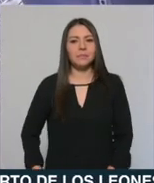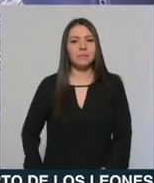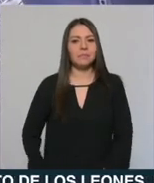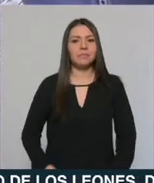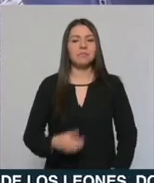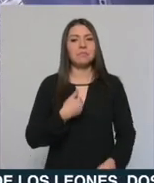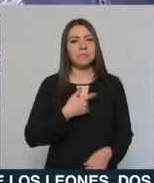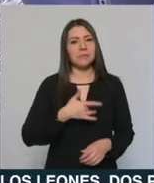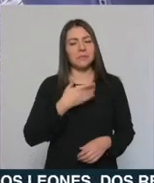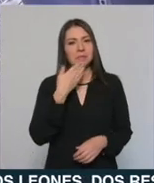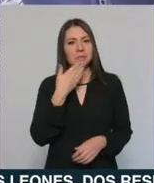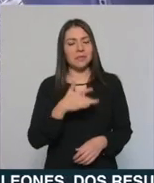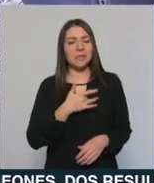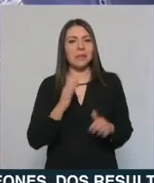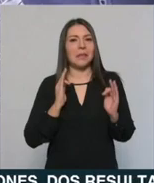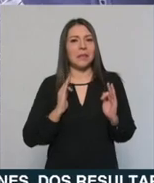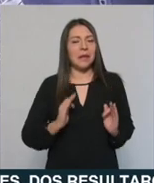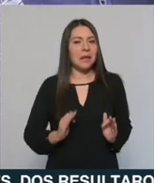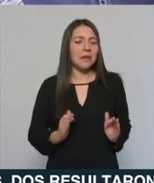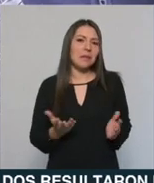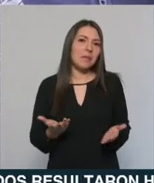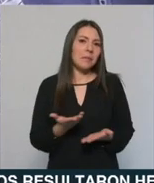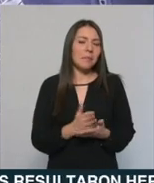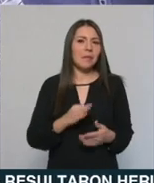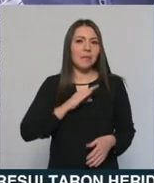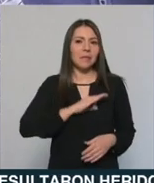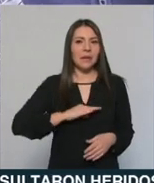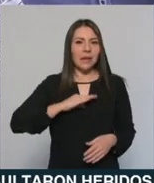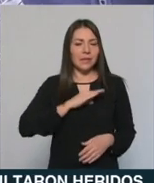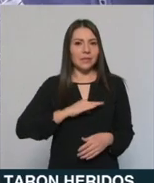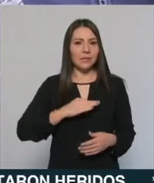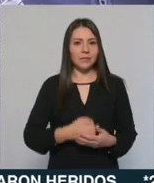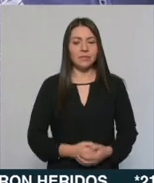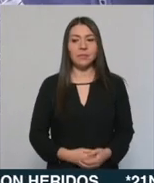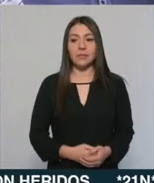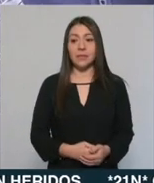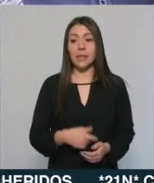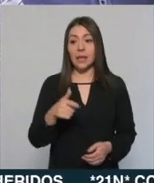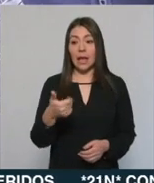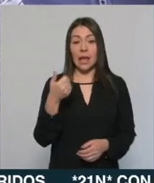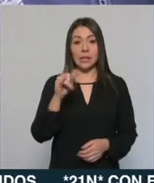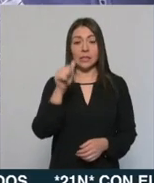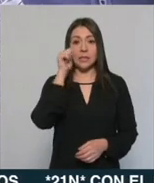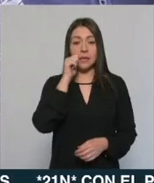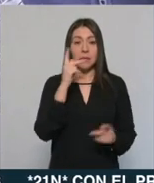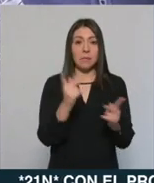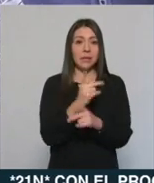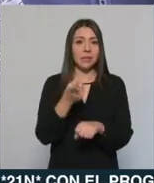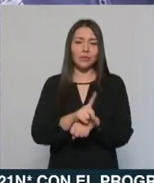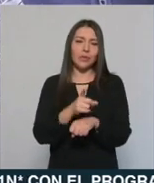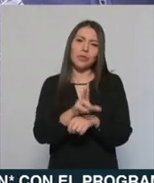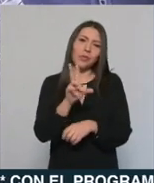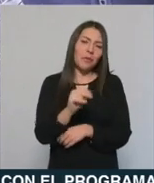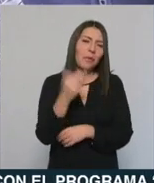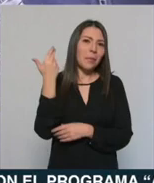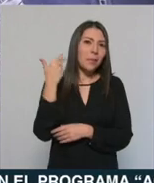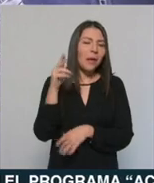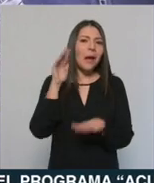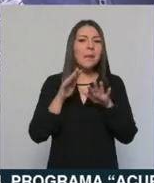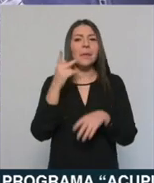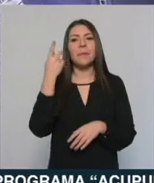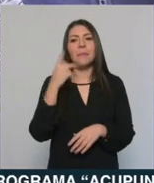tranquilo y muy feliz porque pues no ocurre a diario, ¿no? Pero gracias a